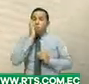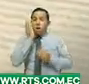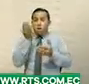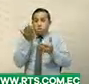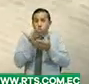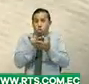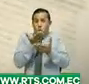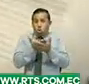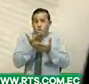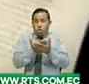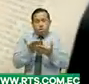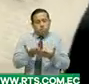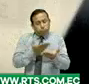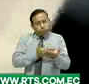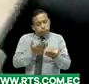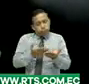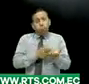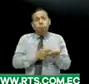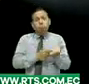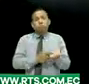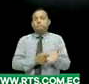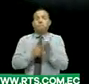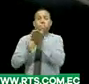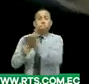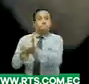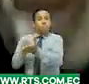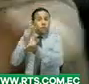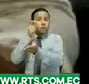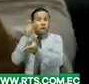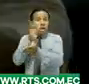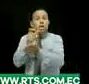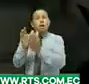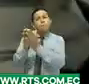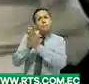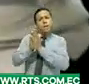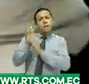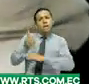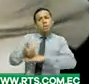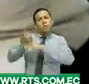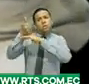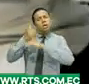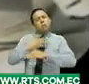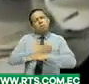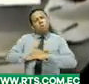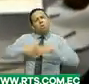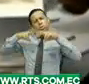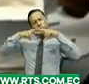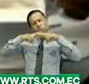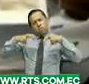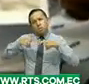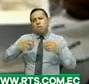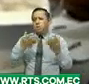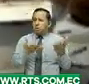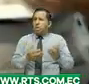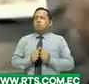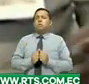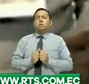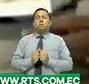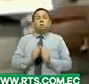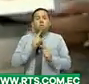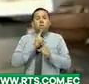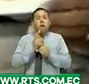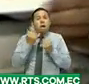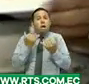ya consta en la fiscalía, solicitan a las autoridades pertinentes que se esclarezca el hecho. La sociedad ahorita, con el